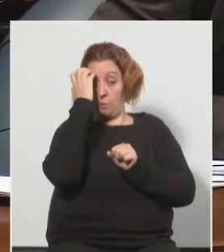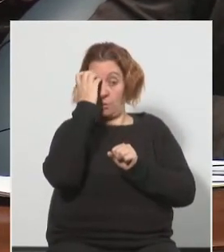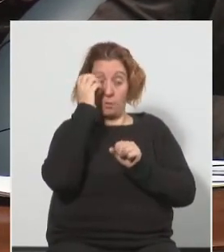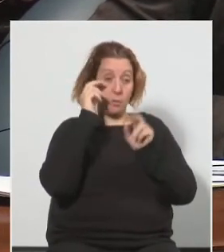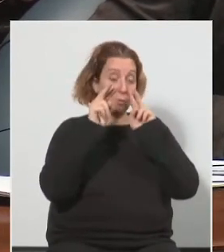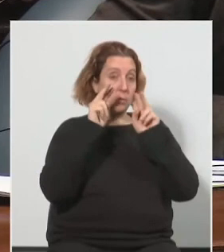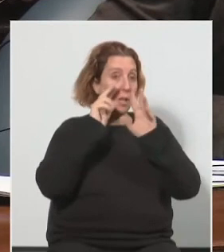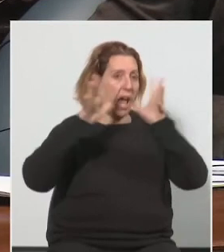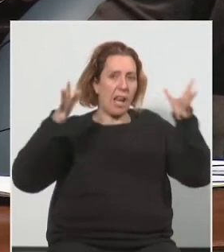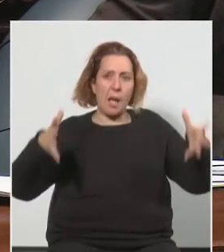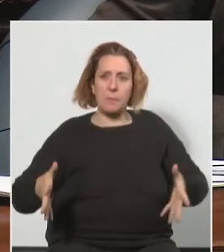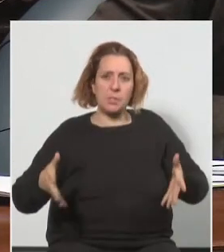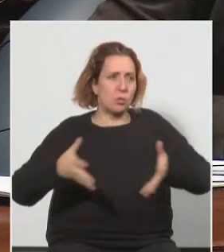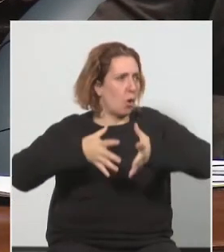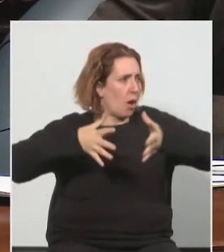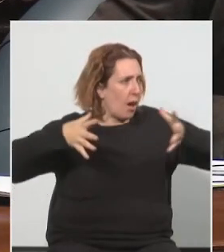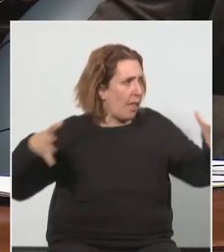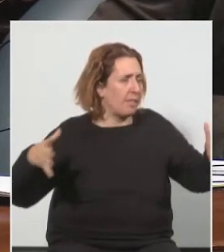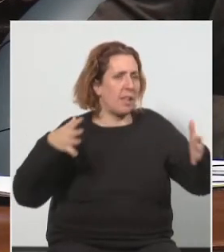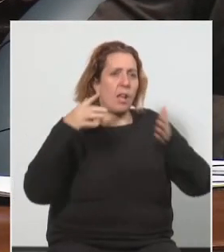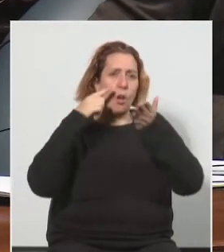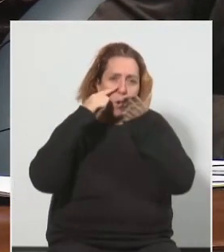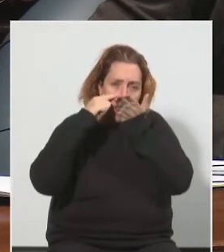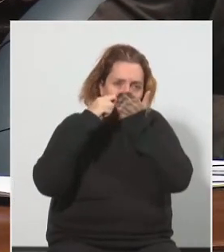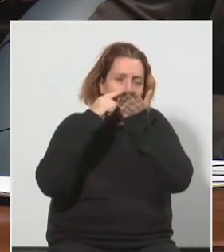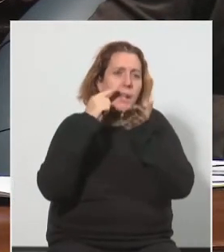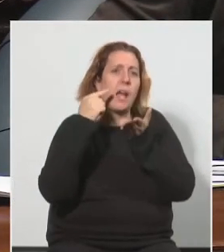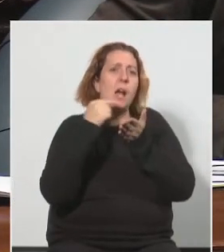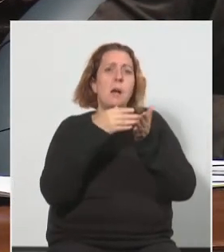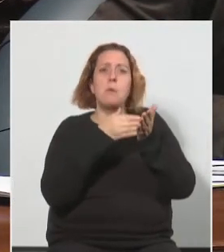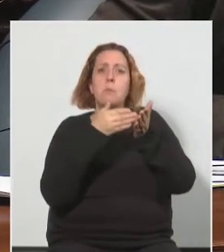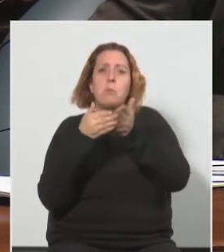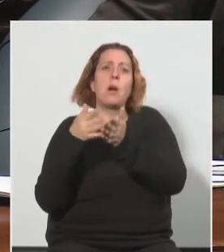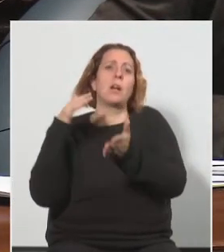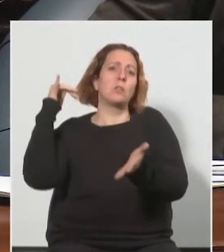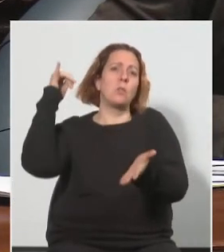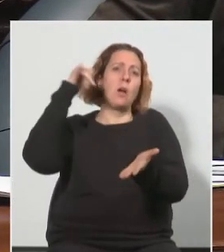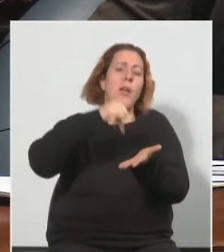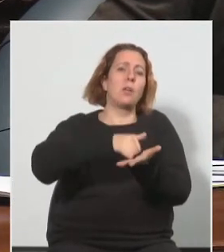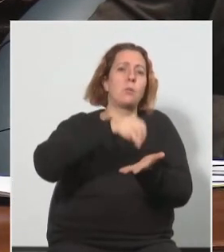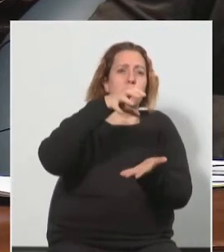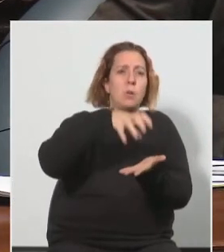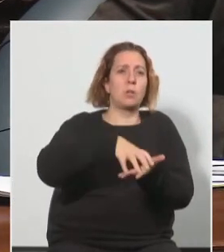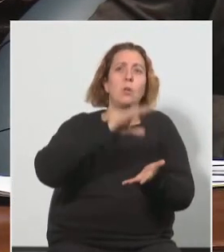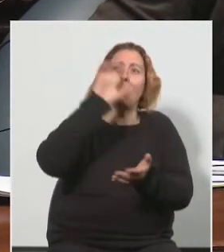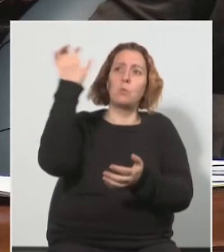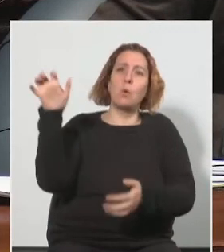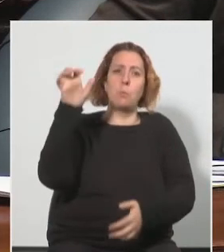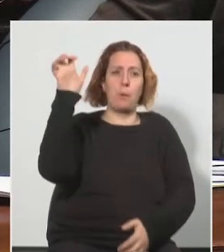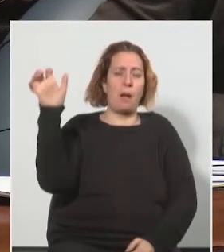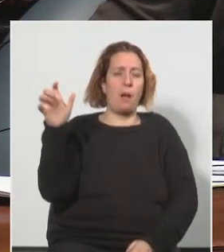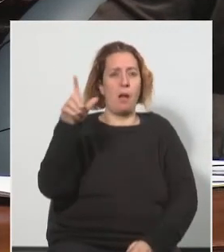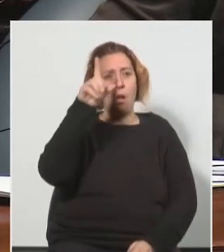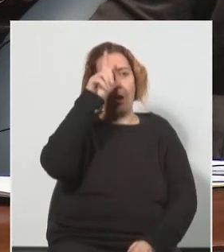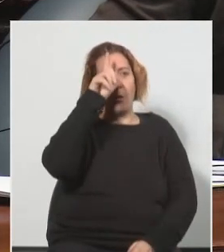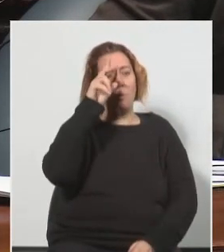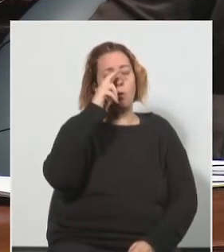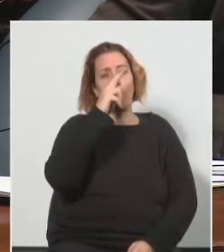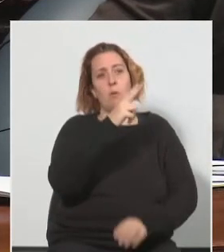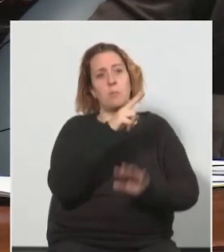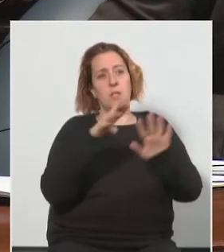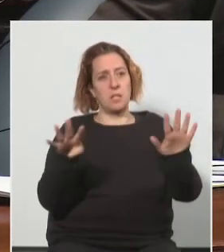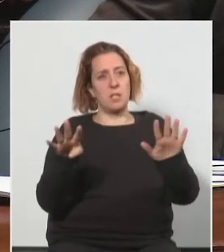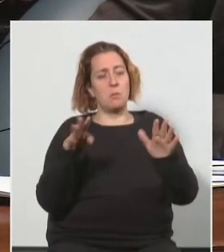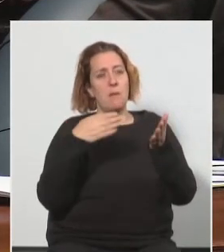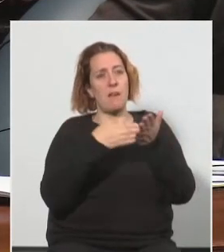aparecer cargamentos gigantescos de cocaína en puertos y aeropuertos de Europa. En julio de